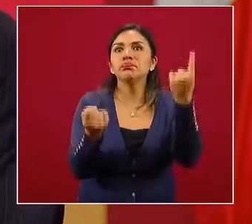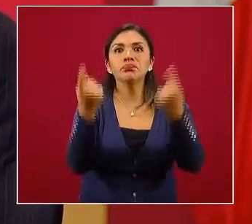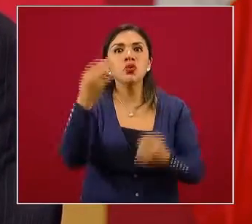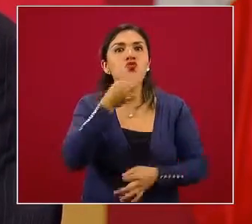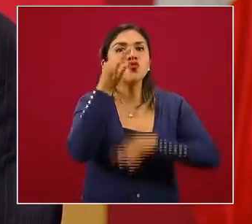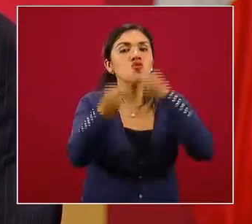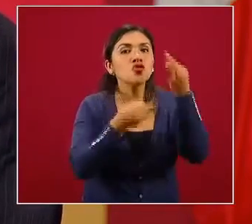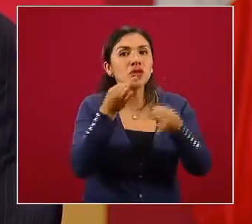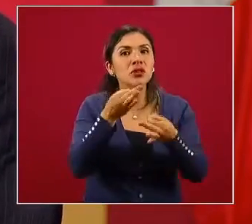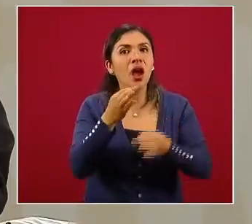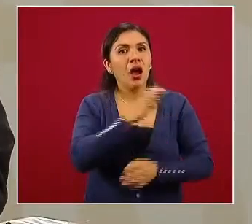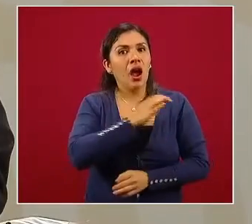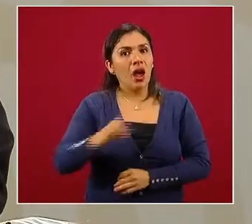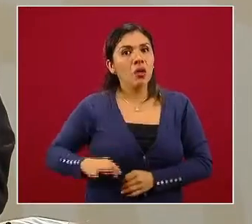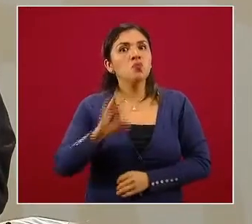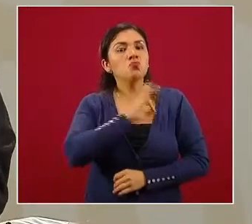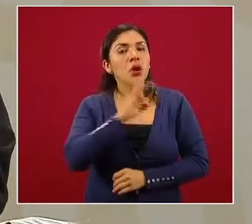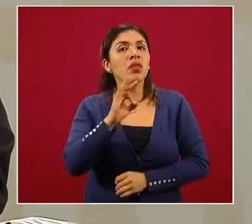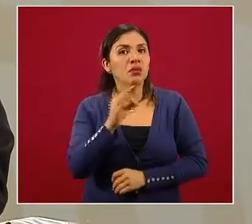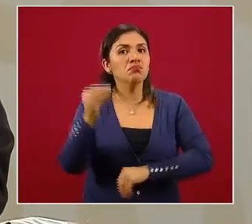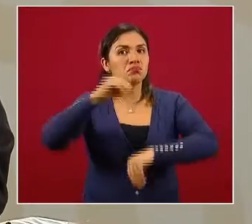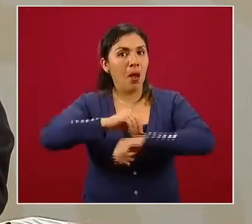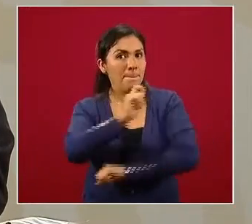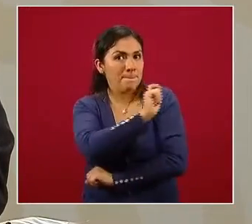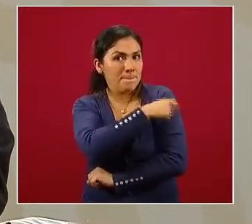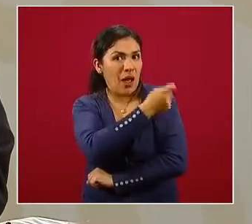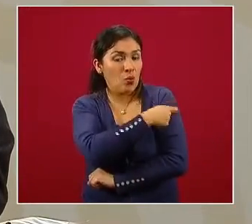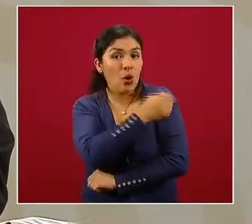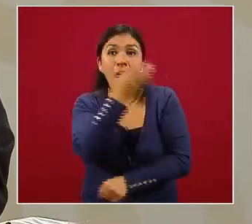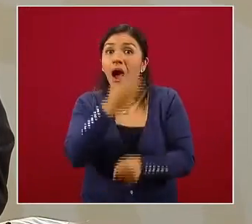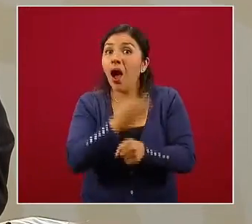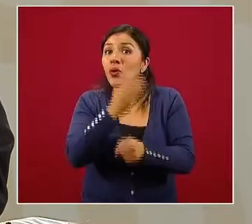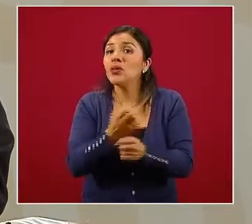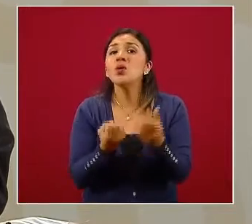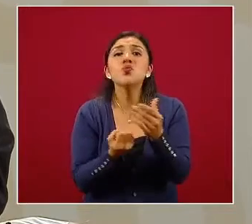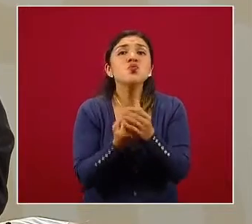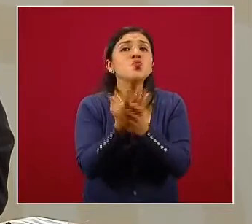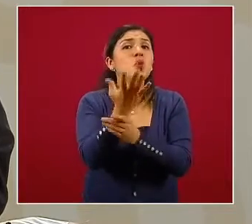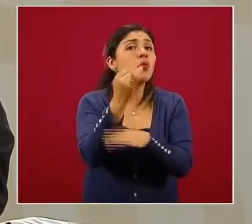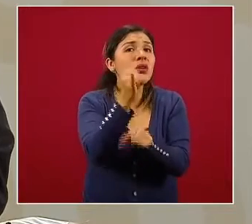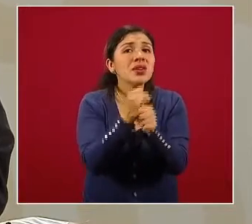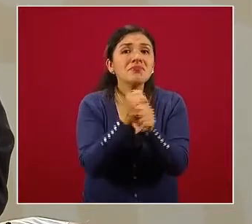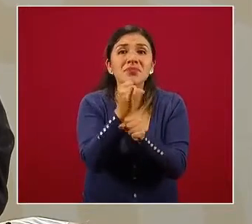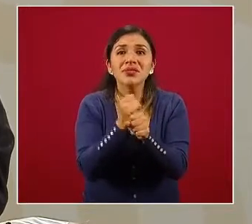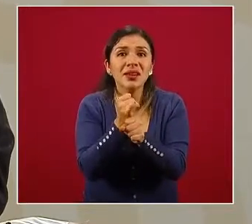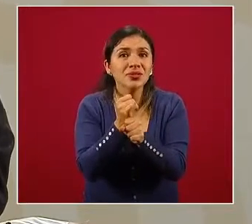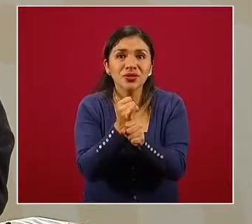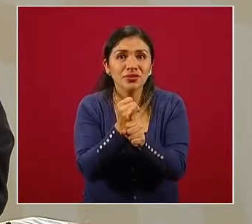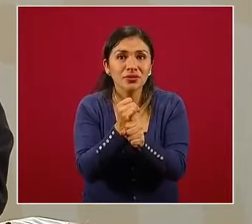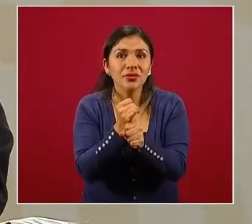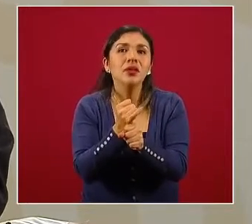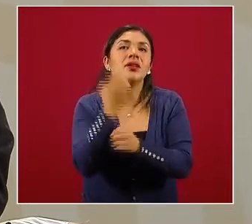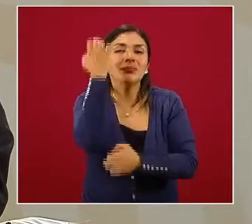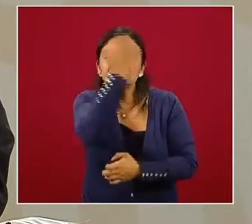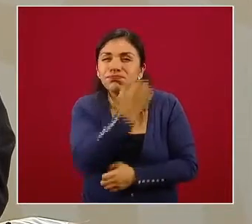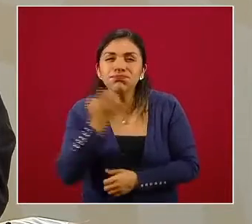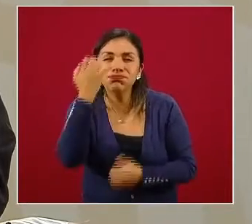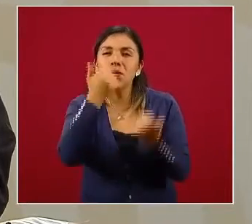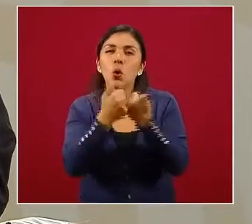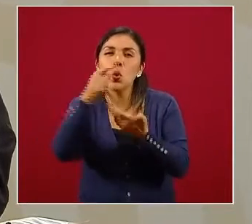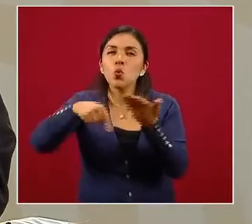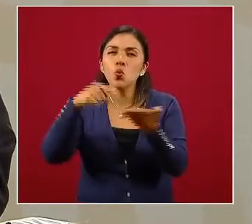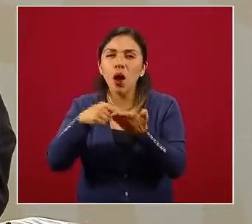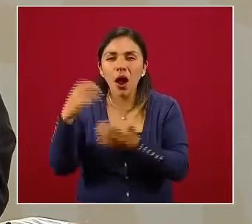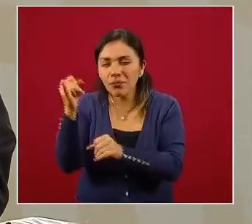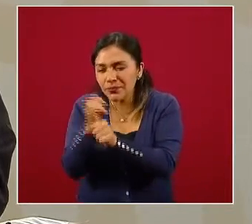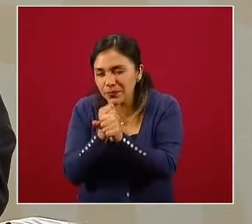algunos candidatos prometedores a vacunas. Todos están en una fase muy incipiente de la investigación preclínica y clínica,